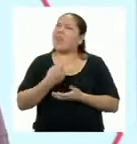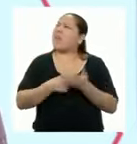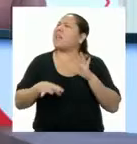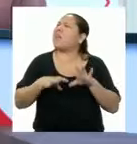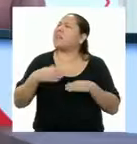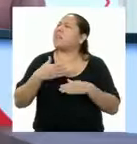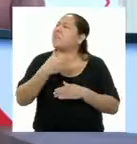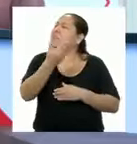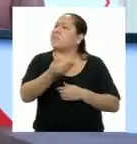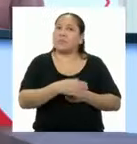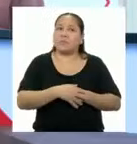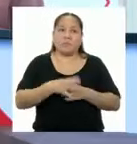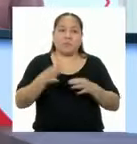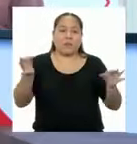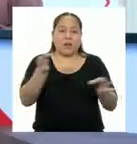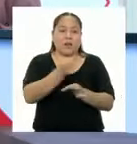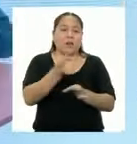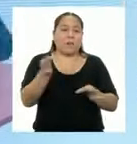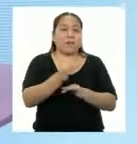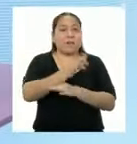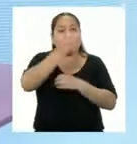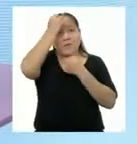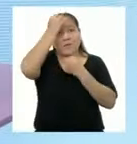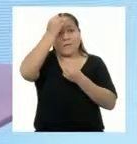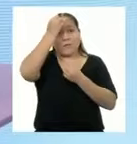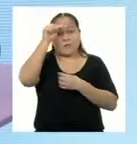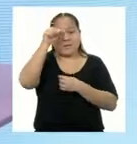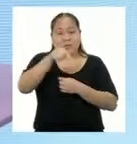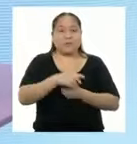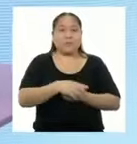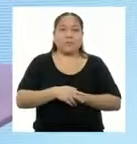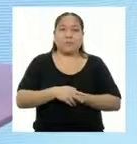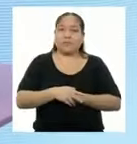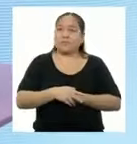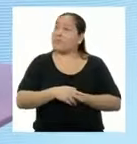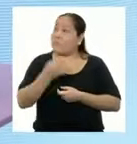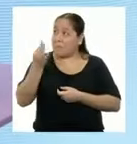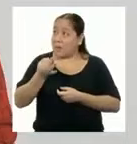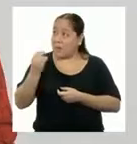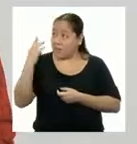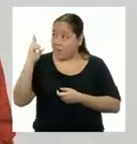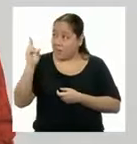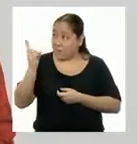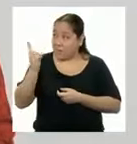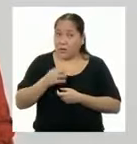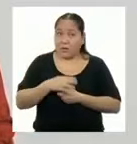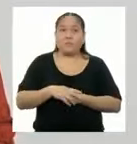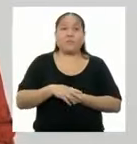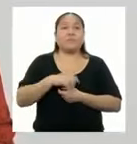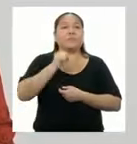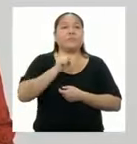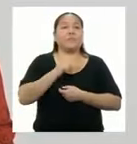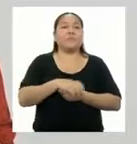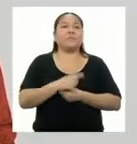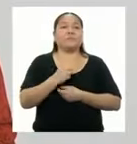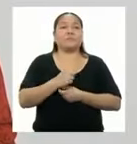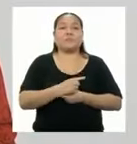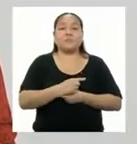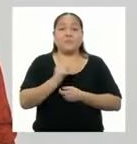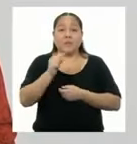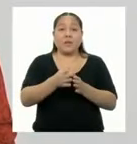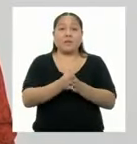hacer? Reemplazar los datos en la fórmula. ¿No es cierto, profesora Gisela? Sí, porque lo que